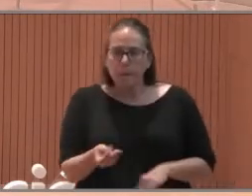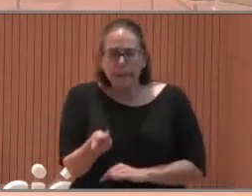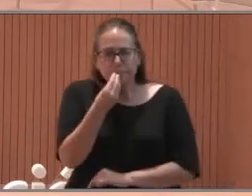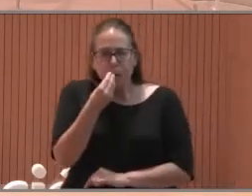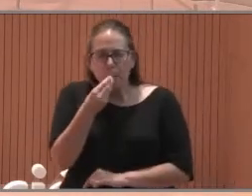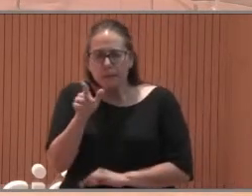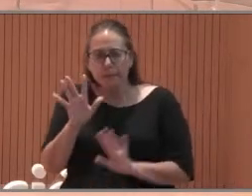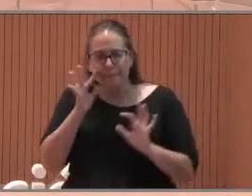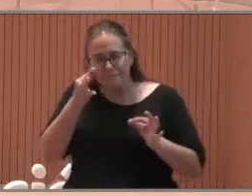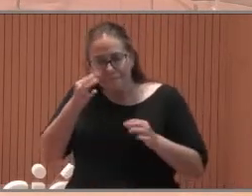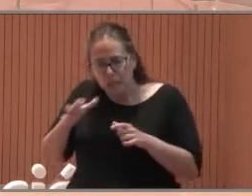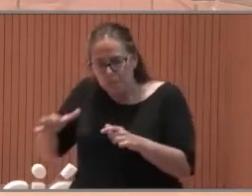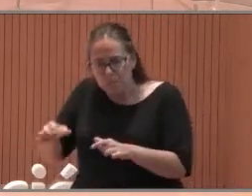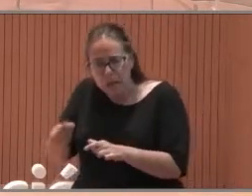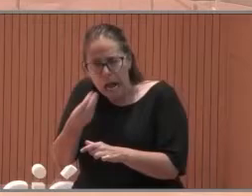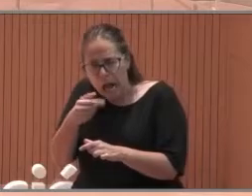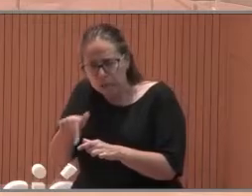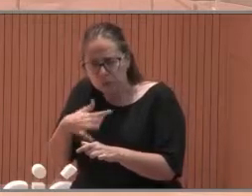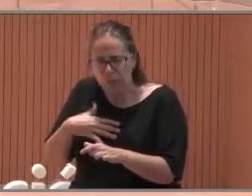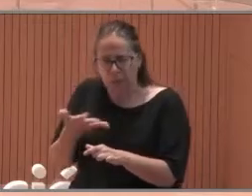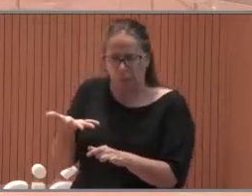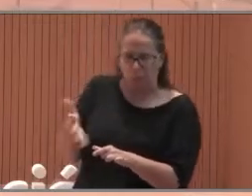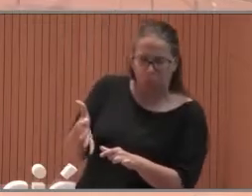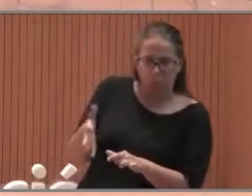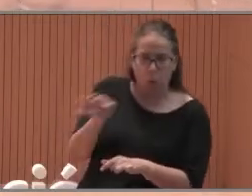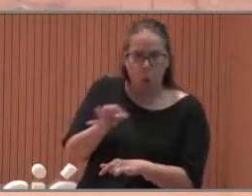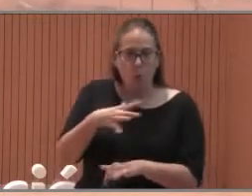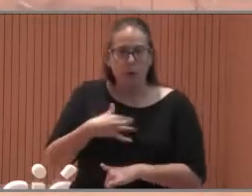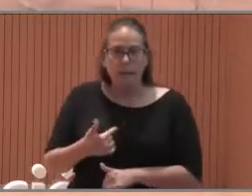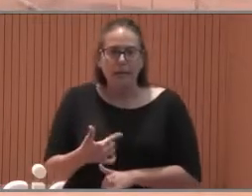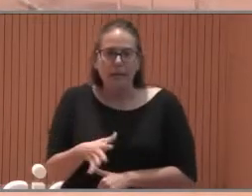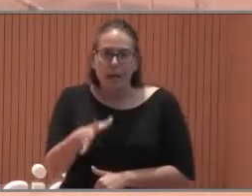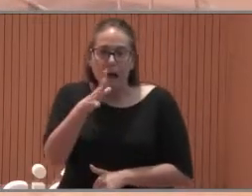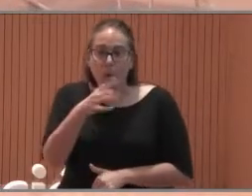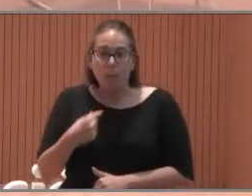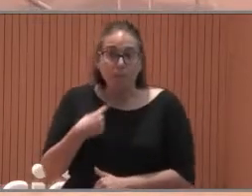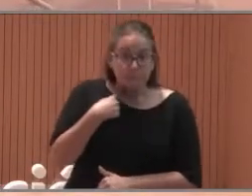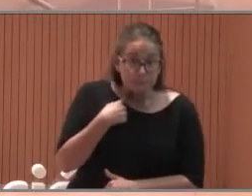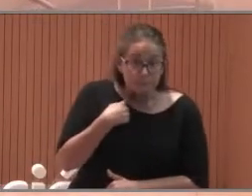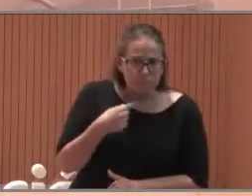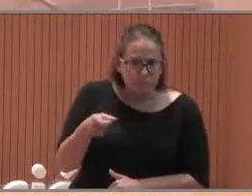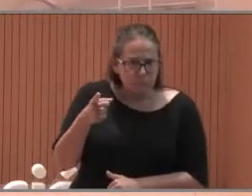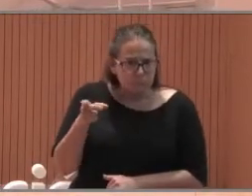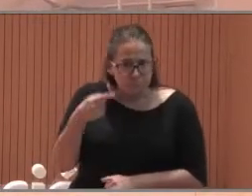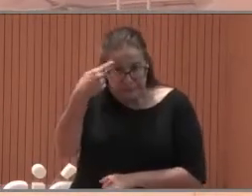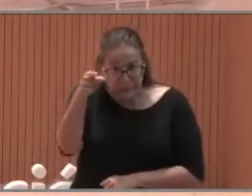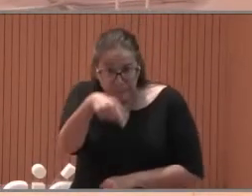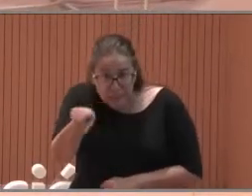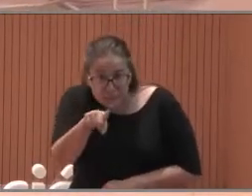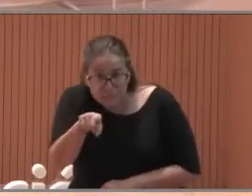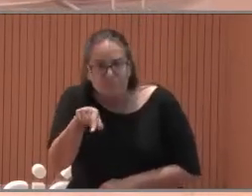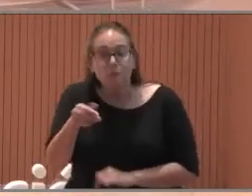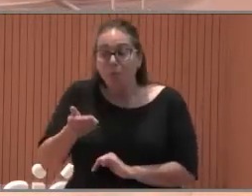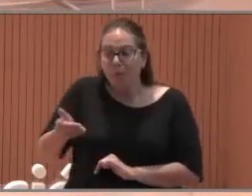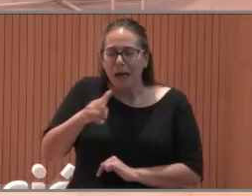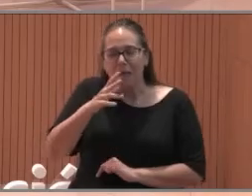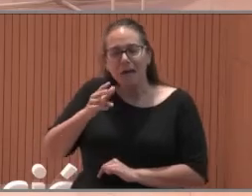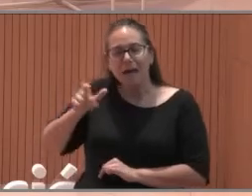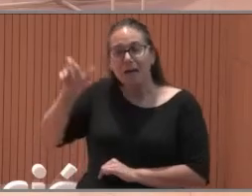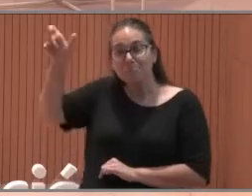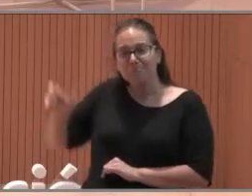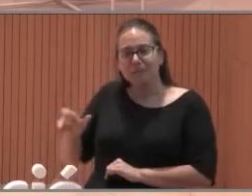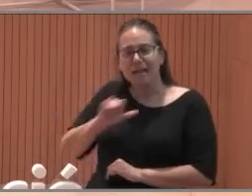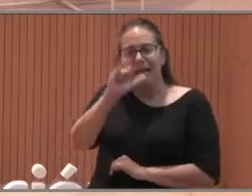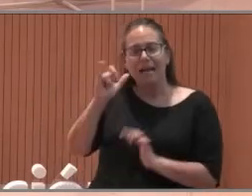o de deshidratarnos. Bueno, pues a estas y a otras cuestiones que van a responder Jesús de la